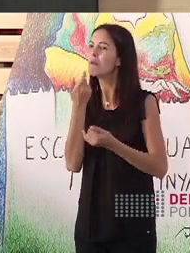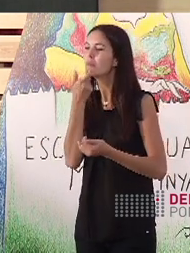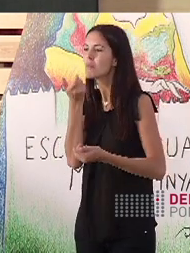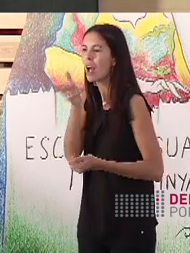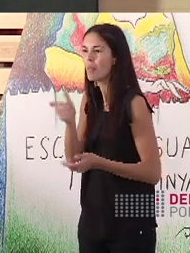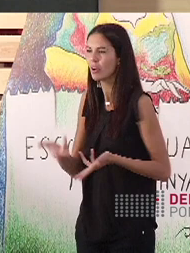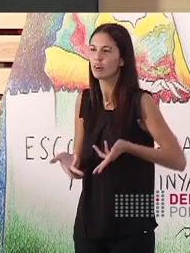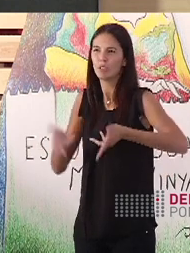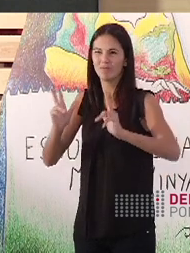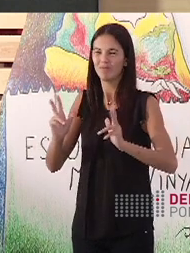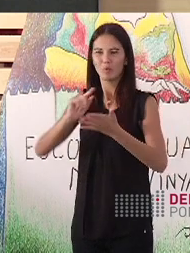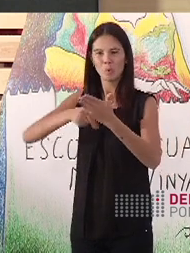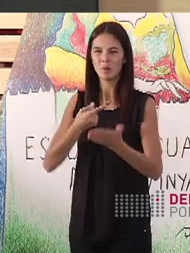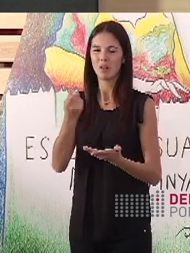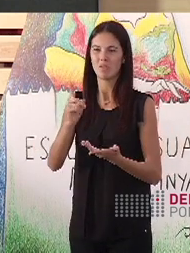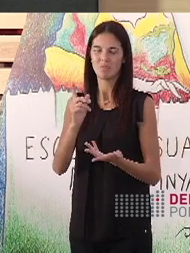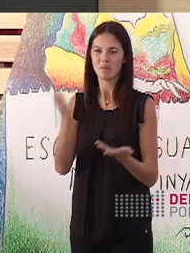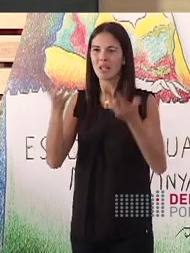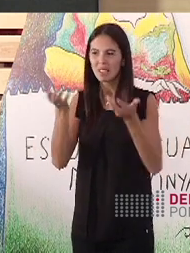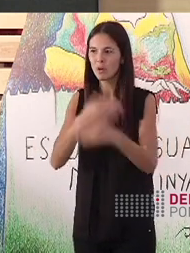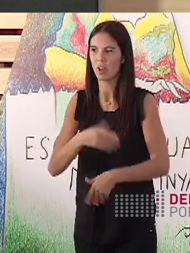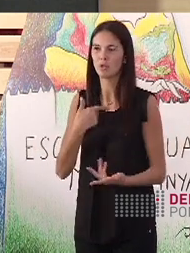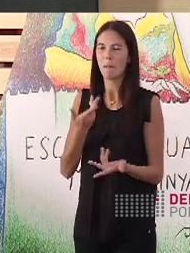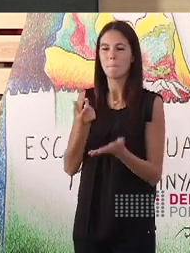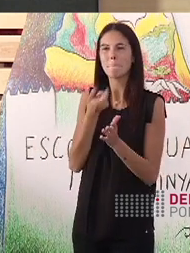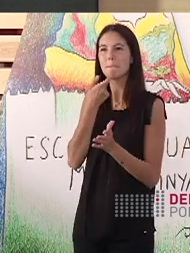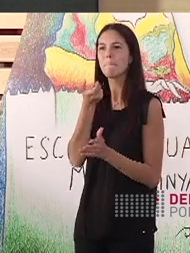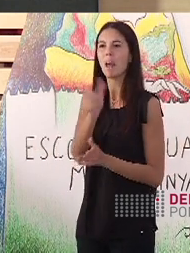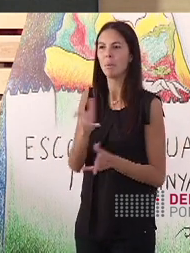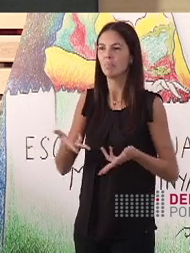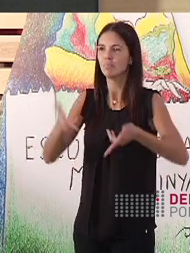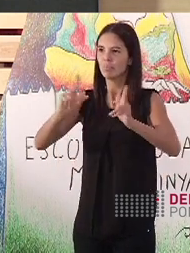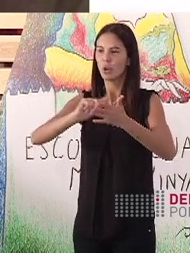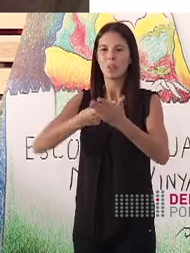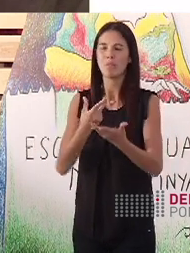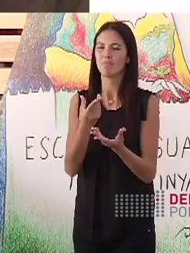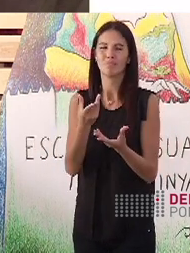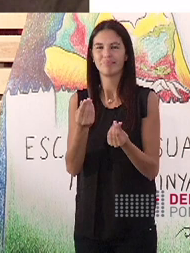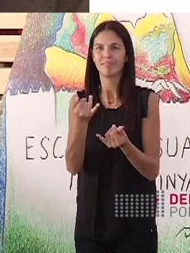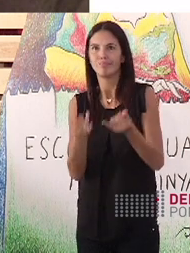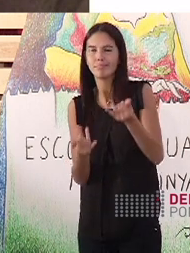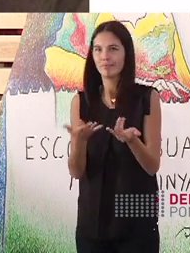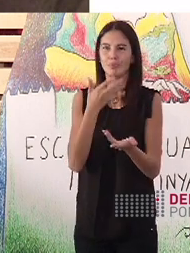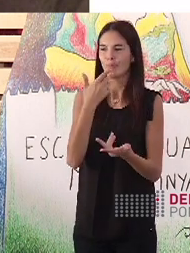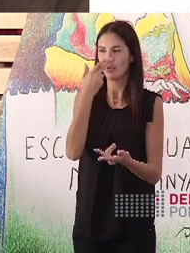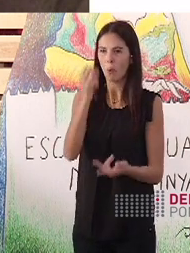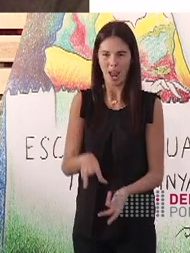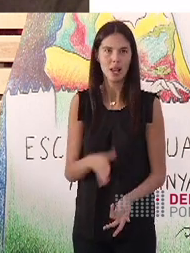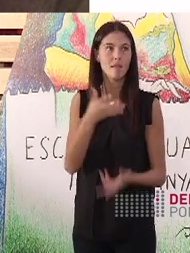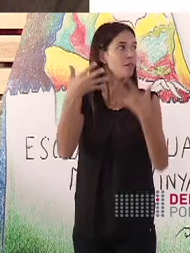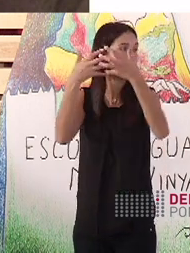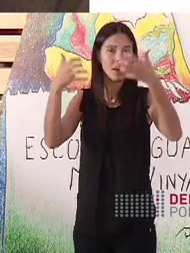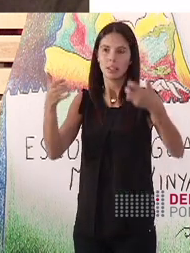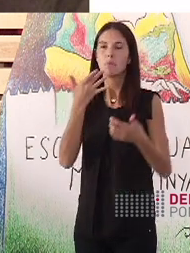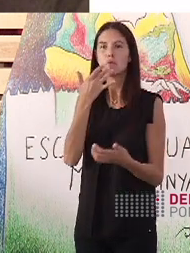desde la misma realidad, ¿no? Partimos en desventaja. Entonces la palabra consentimiento se nos queda muy, muy, muy coja. Esta frase, por ejemplo,